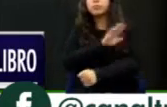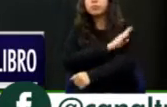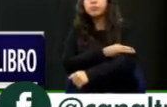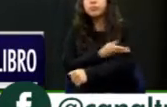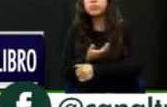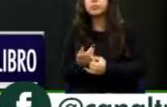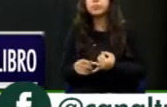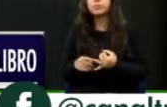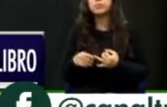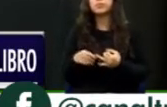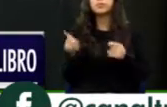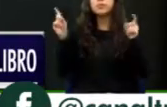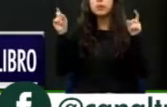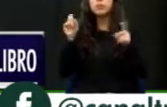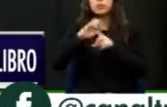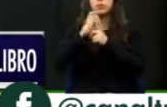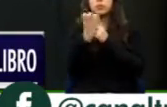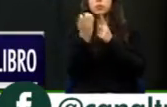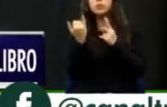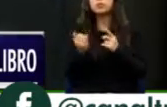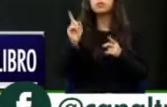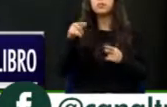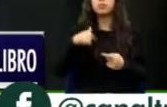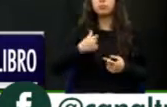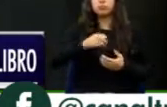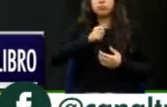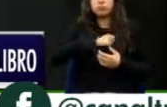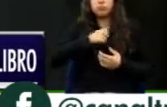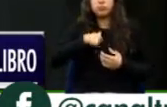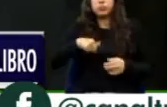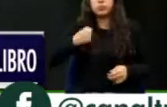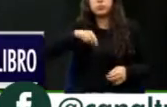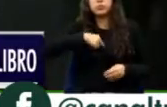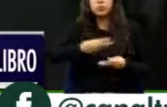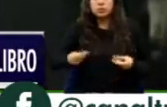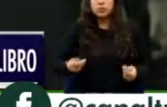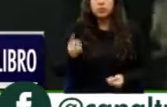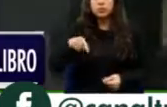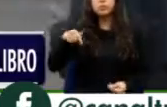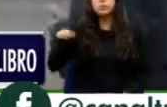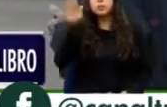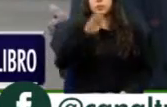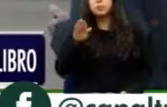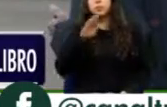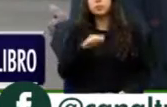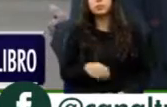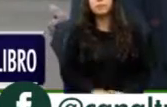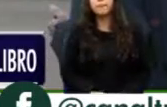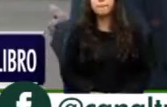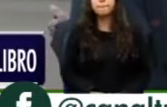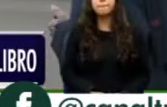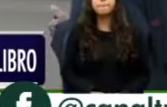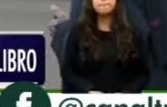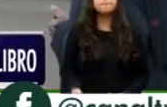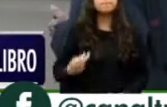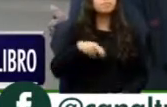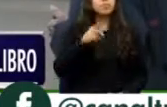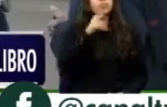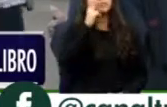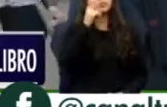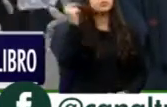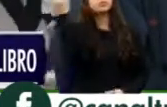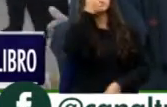potencialidades de tipo cultural y patrimonial que tenemos en el departamento. Y se llevó a cabo en el Día de la